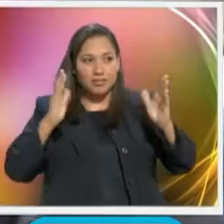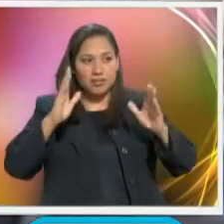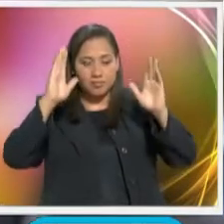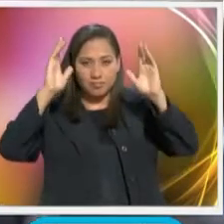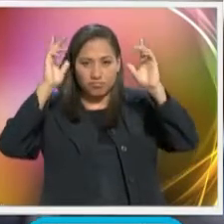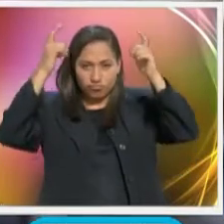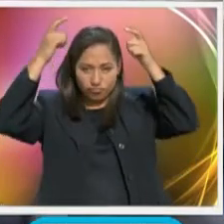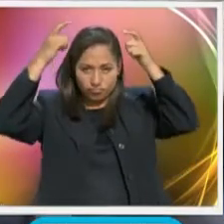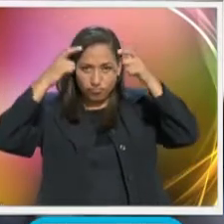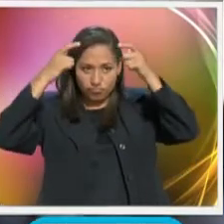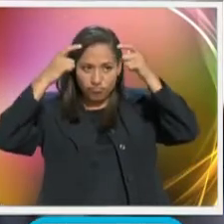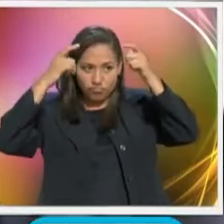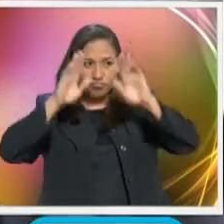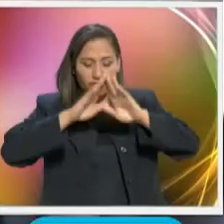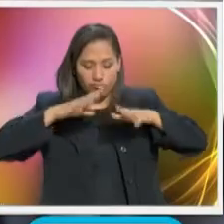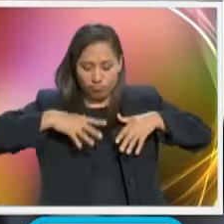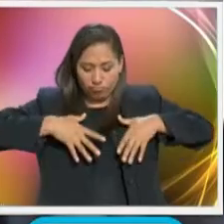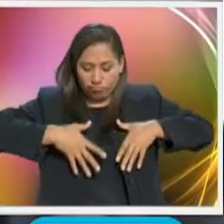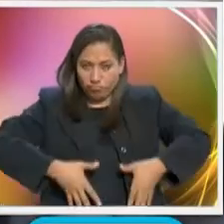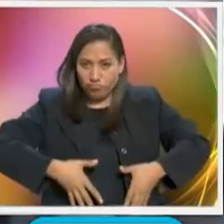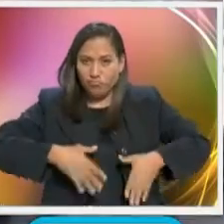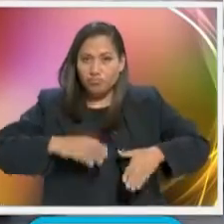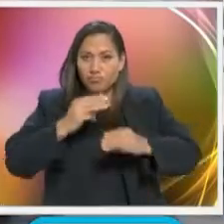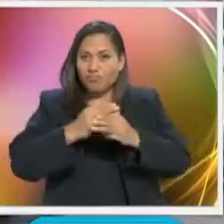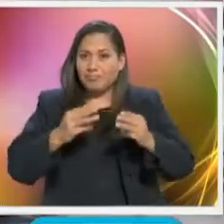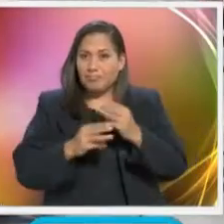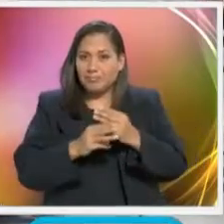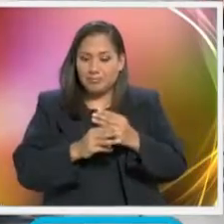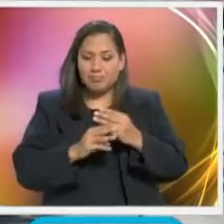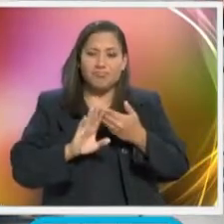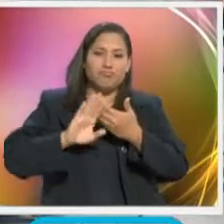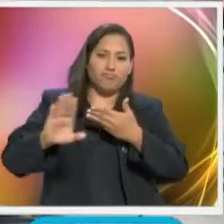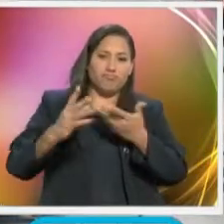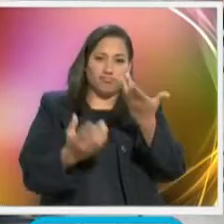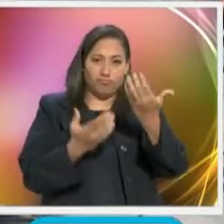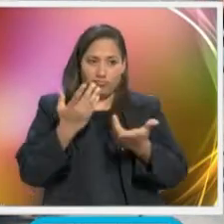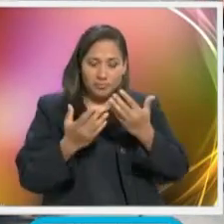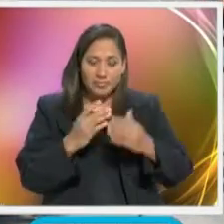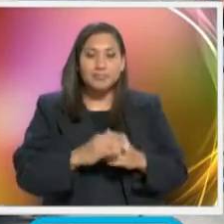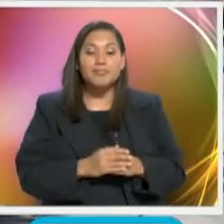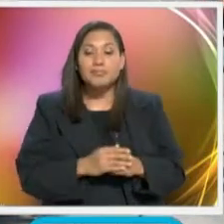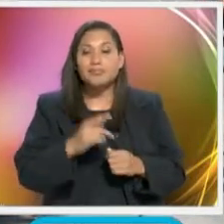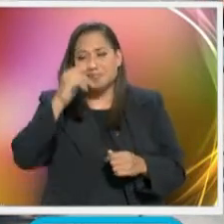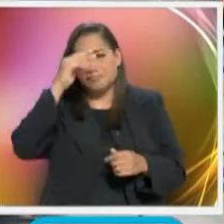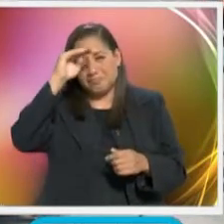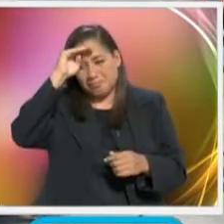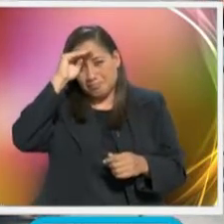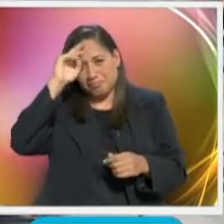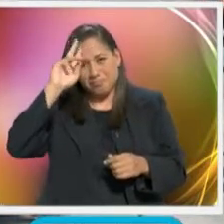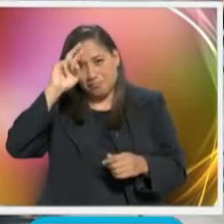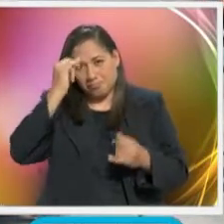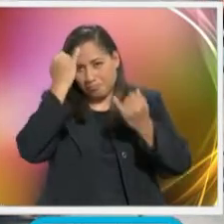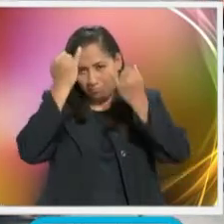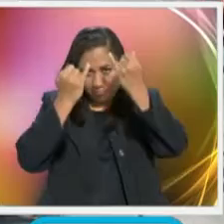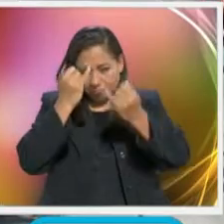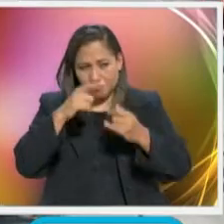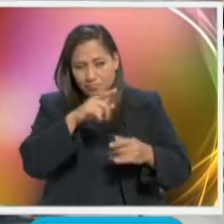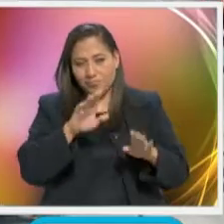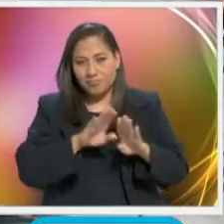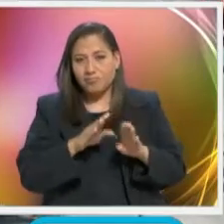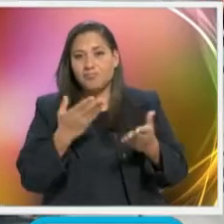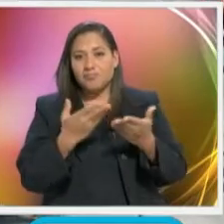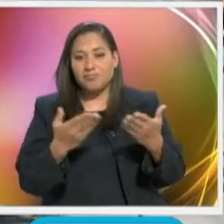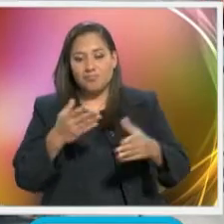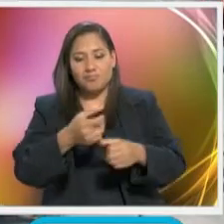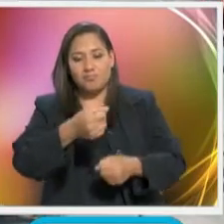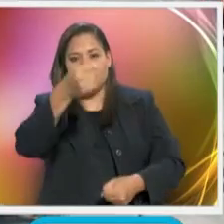viendo. estas como gabardinas de material retardante del fuego. Sí. Me imagino que bueno, ya hay todo, y sí, el hacho